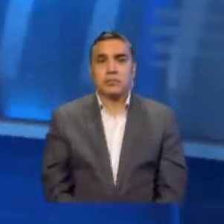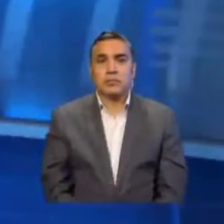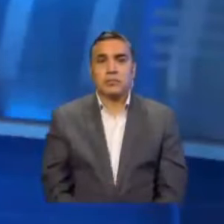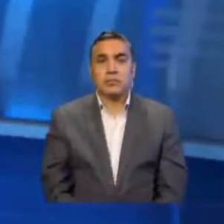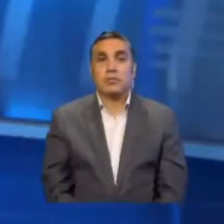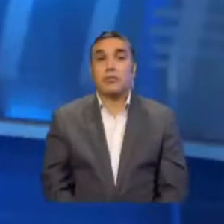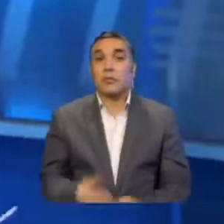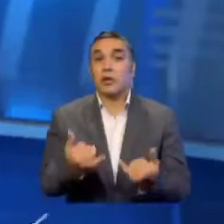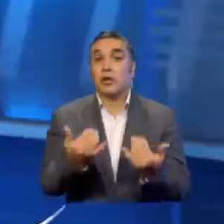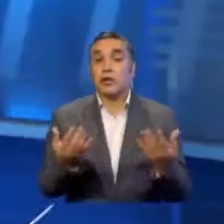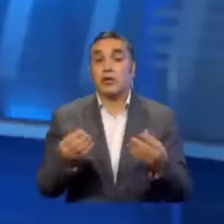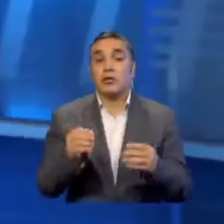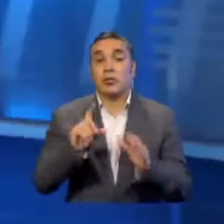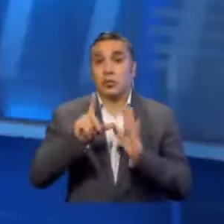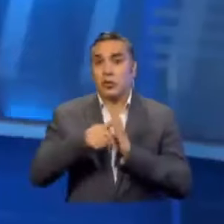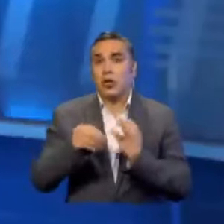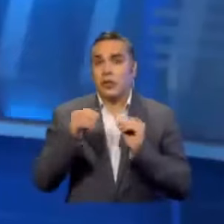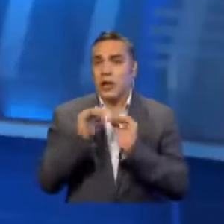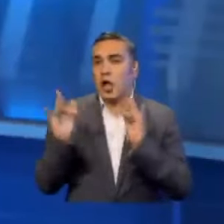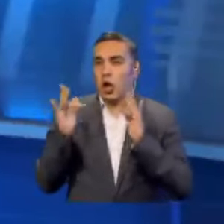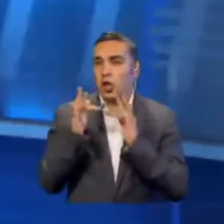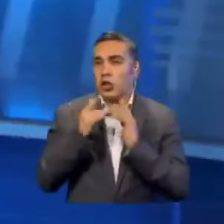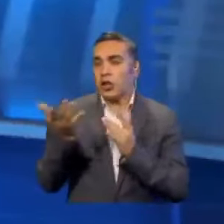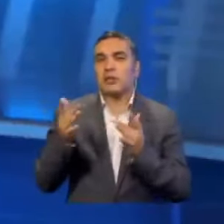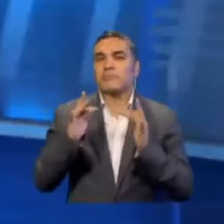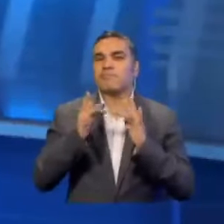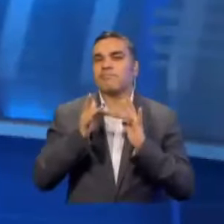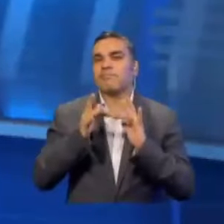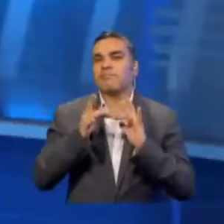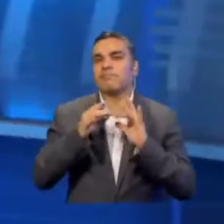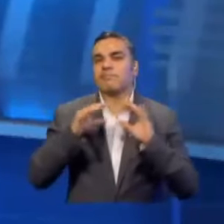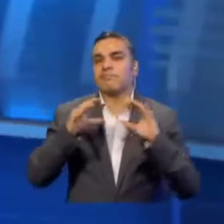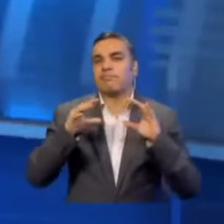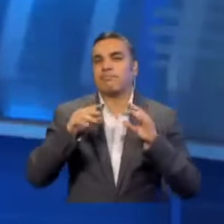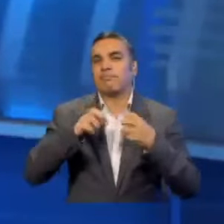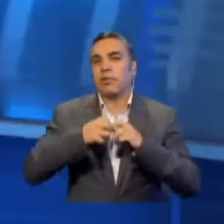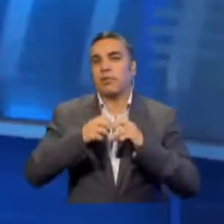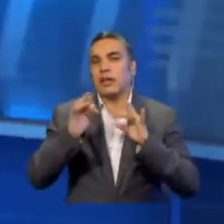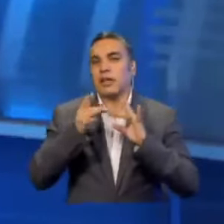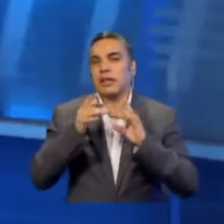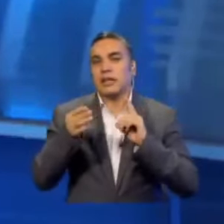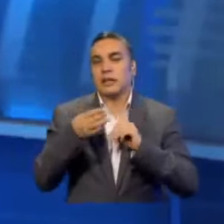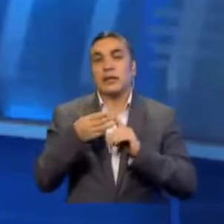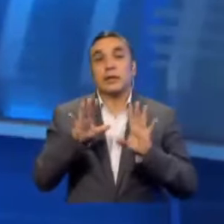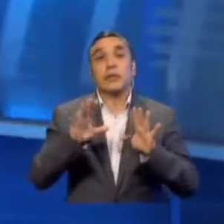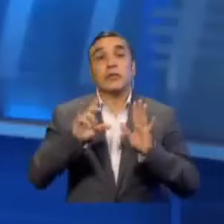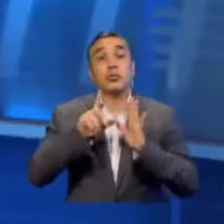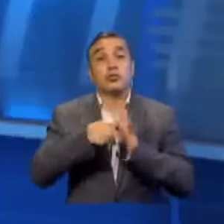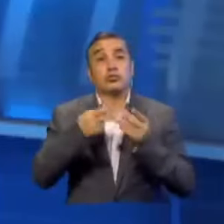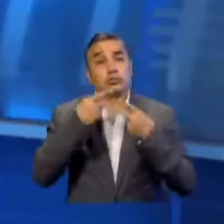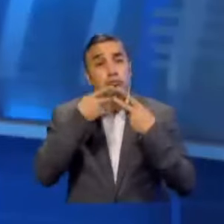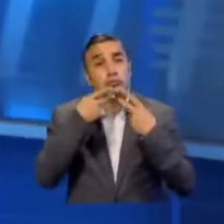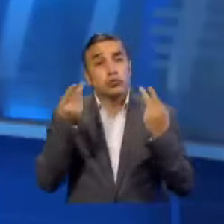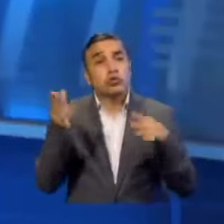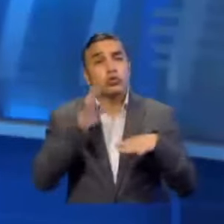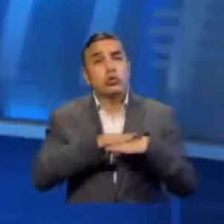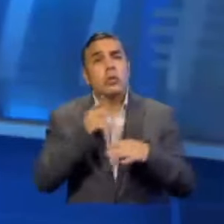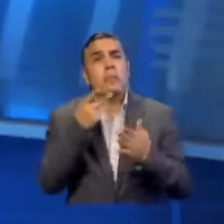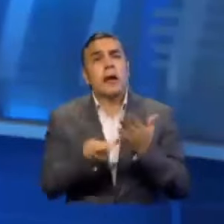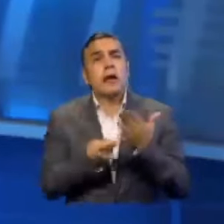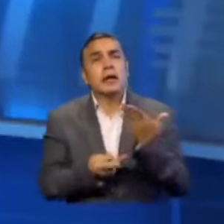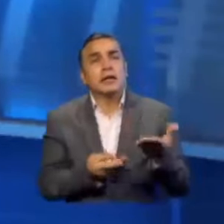A continuación, en pocos minutos retomamos la señal contigo, Stalin. Mientras tanto, vamos a ver un reportaje justamente sobre lo que